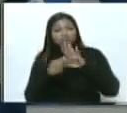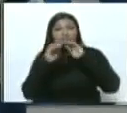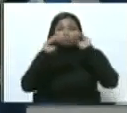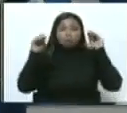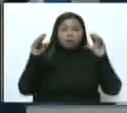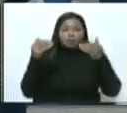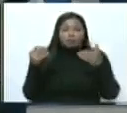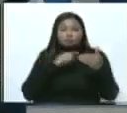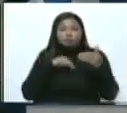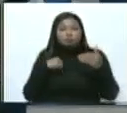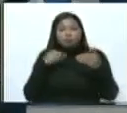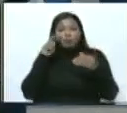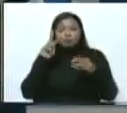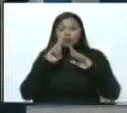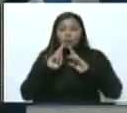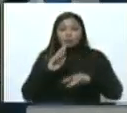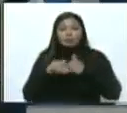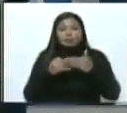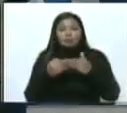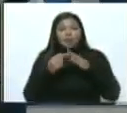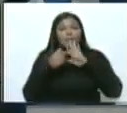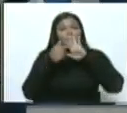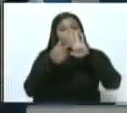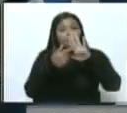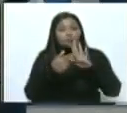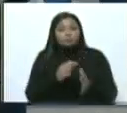y estamos viendo resultados, ya los vamos a mostrar.